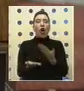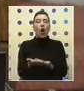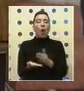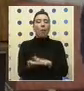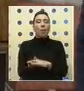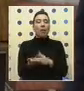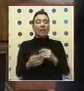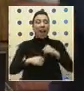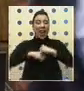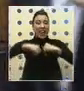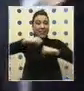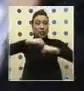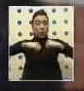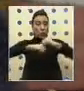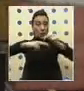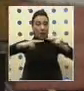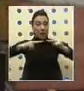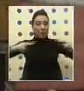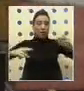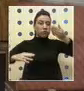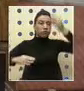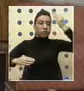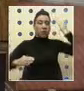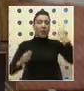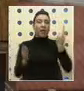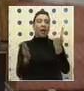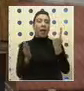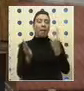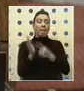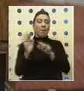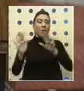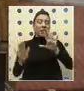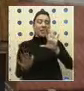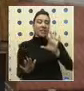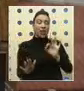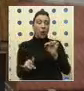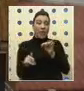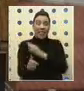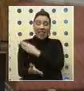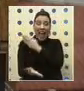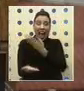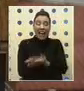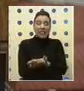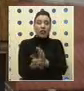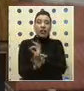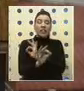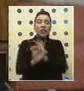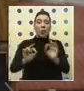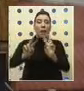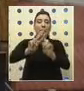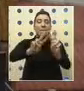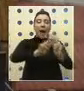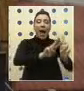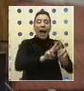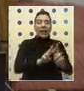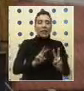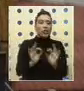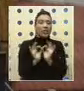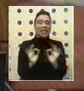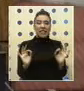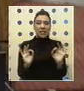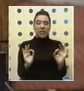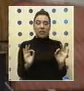que tiene la estructura, que data de fines de la década de los 50 y que desde entonces no ha tenido una mantención a fondo.